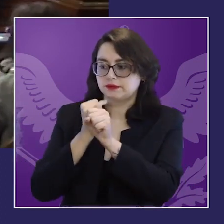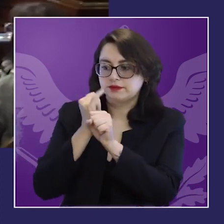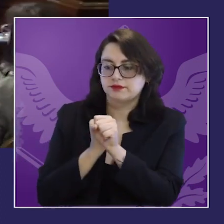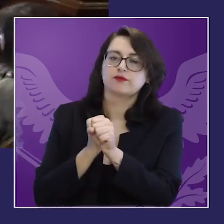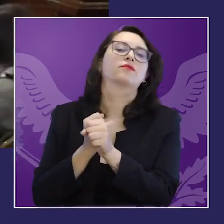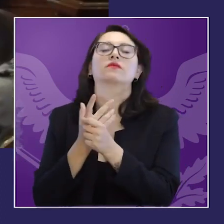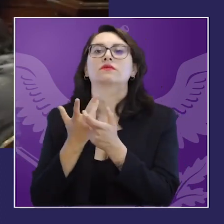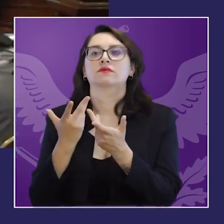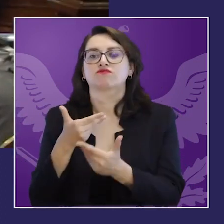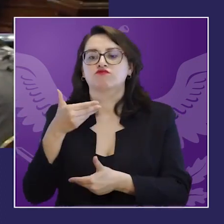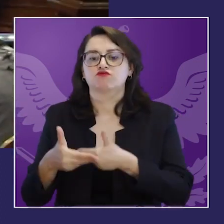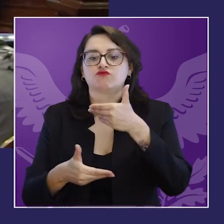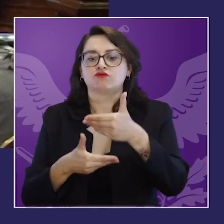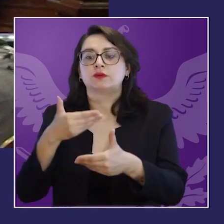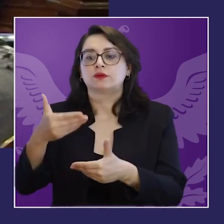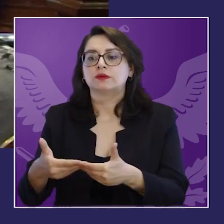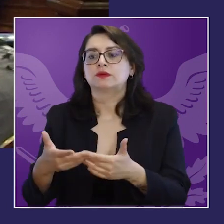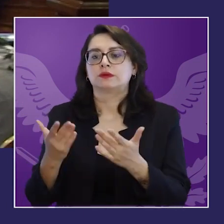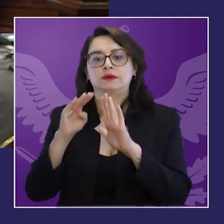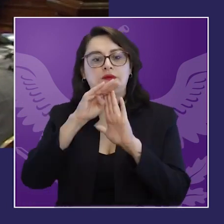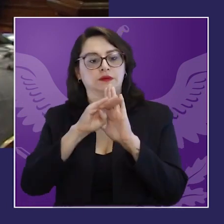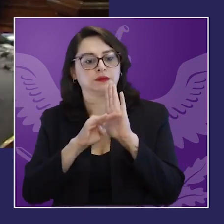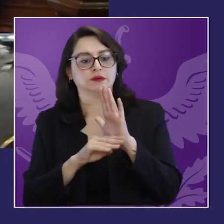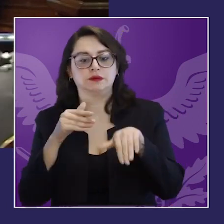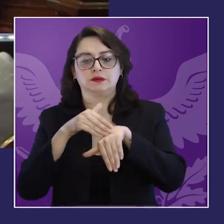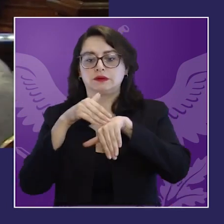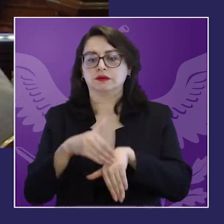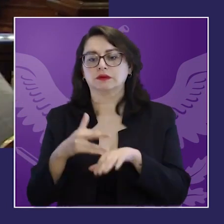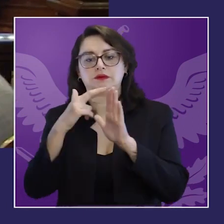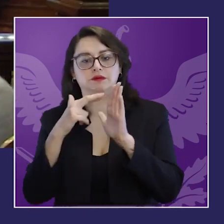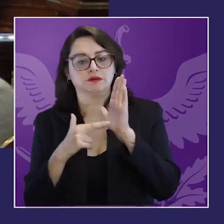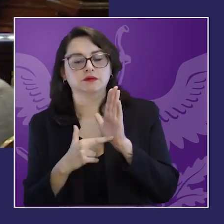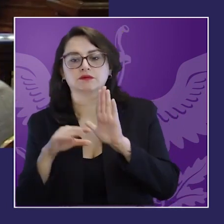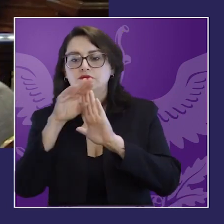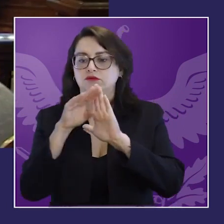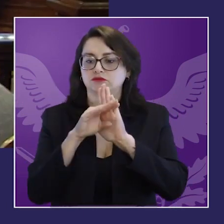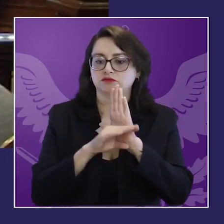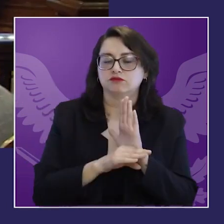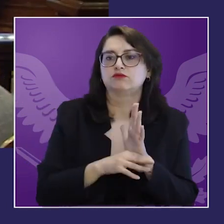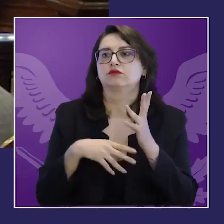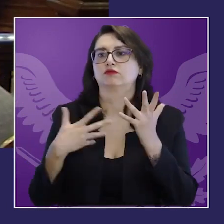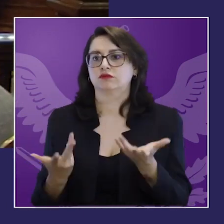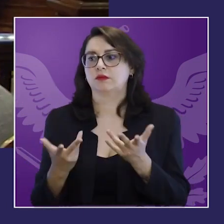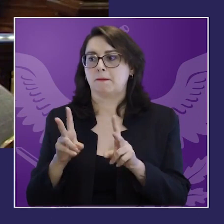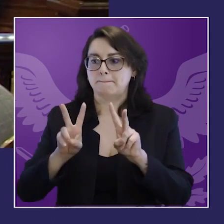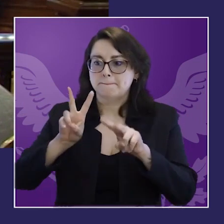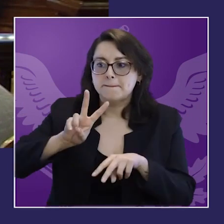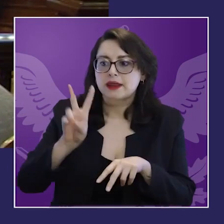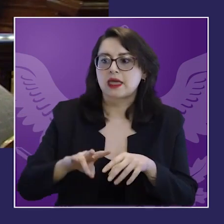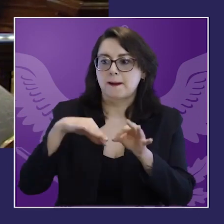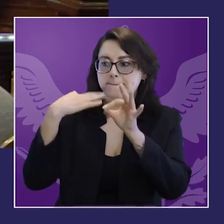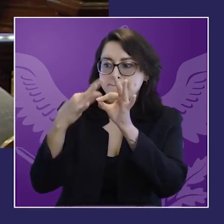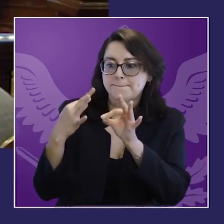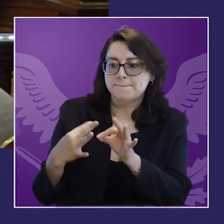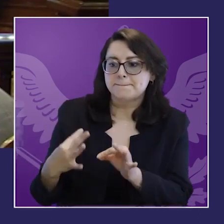violencia sexual, la realización de estas investigaciones conforme a protocolos y manuales